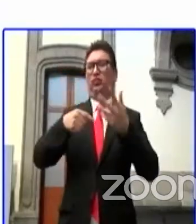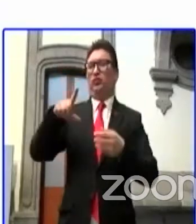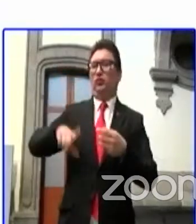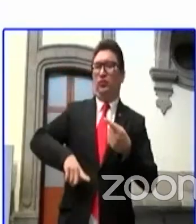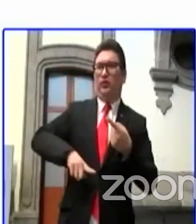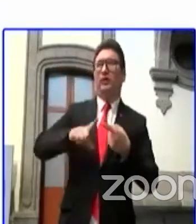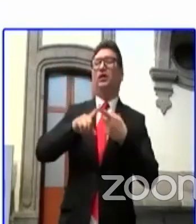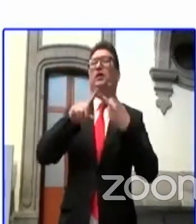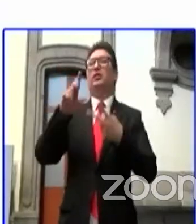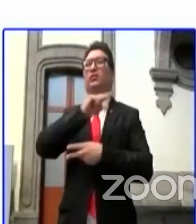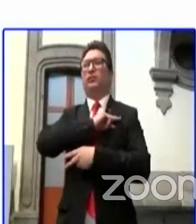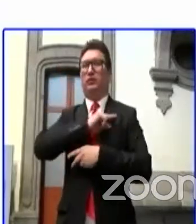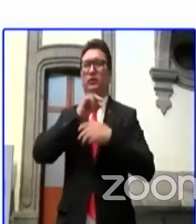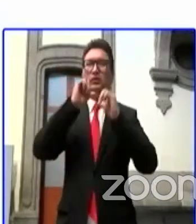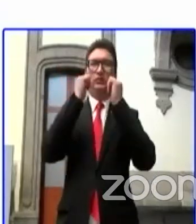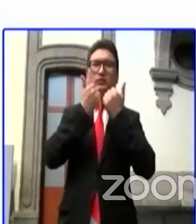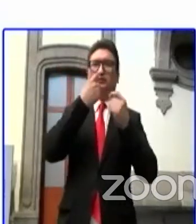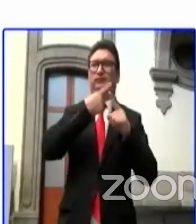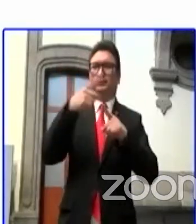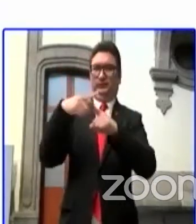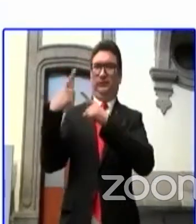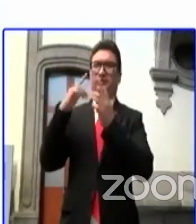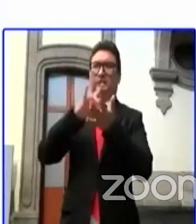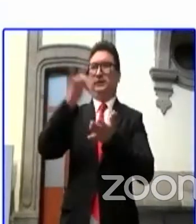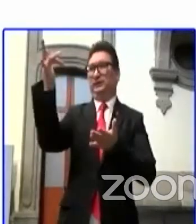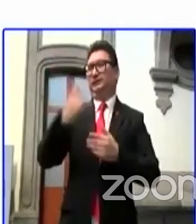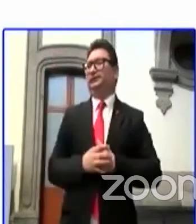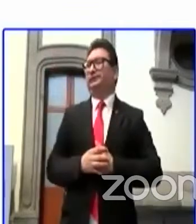iniciativa privada y organizaciones civiles. Gracias.